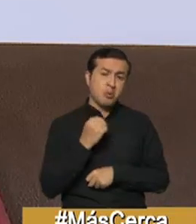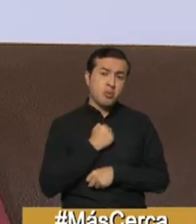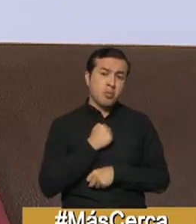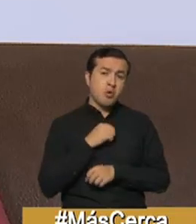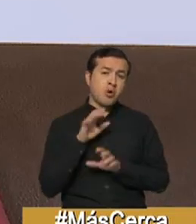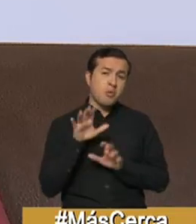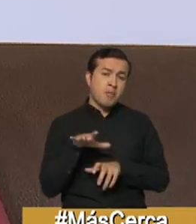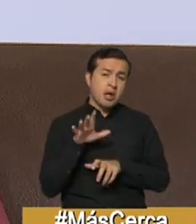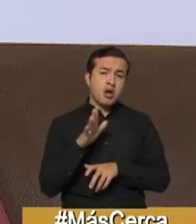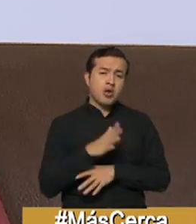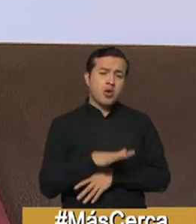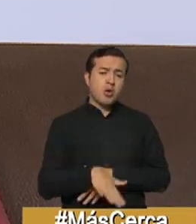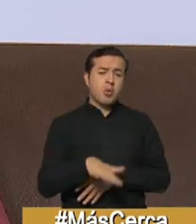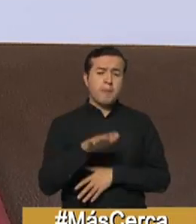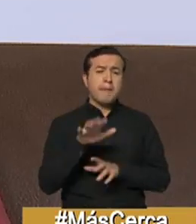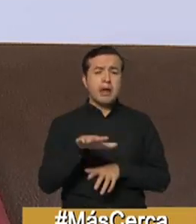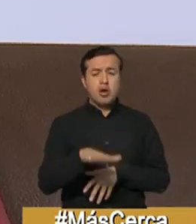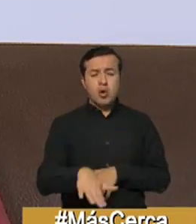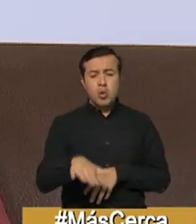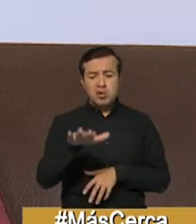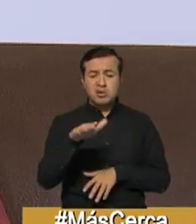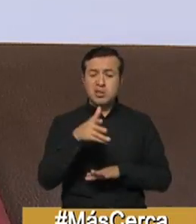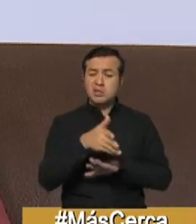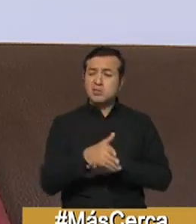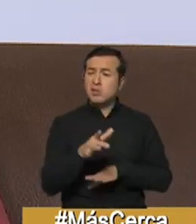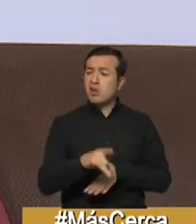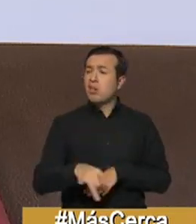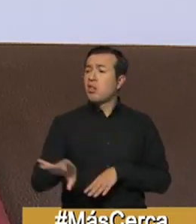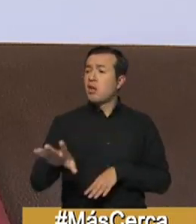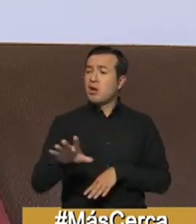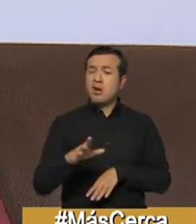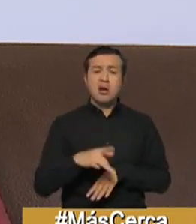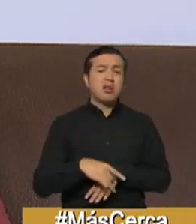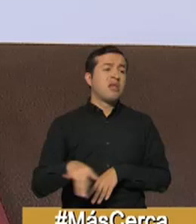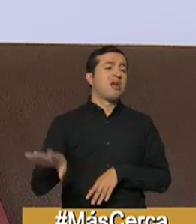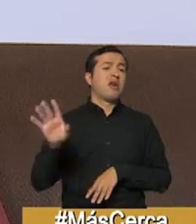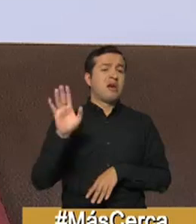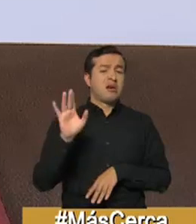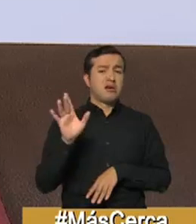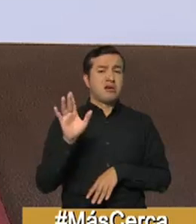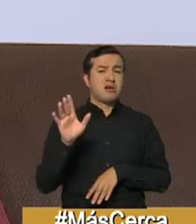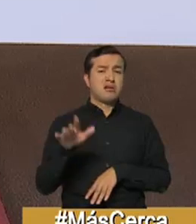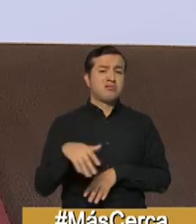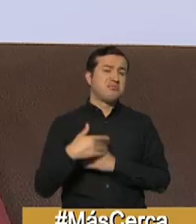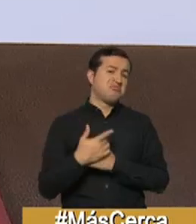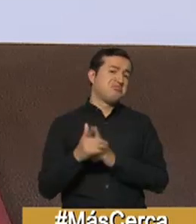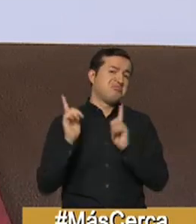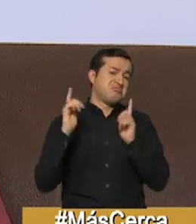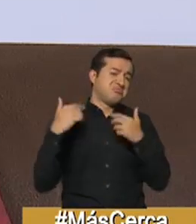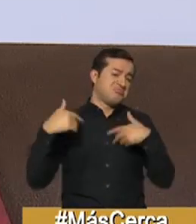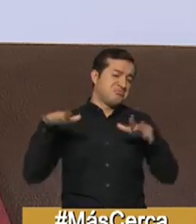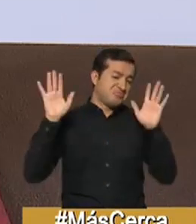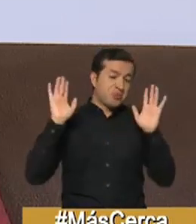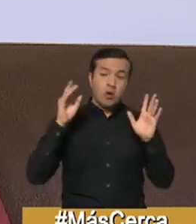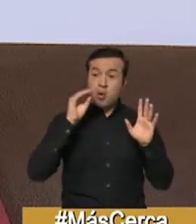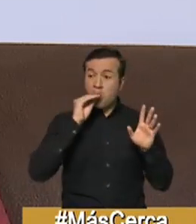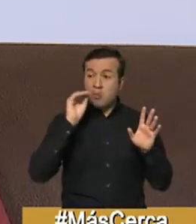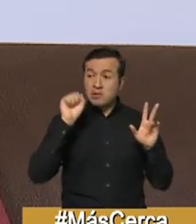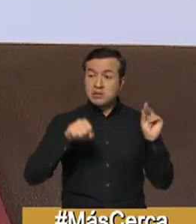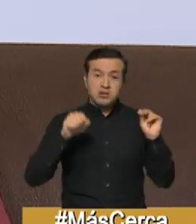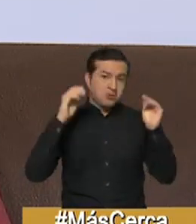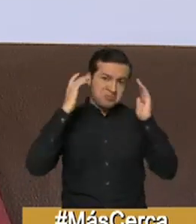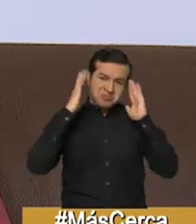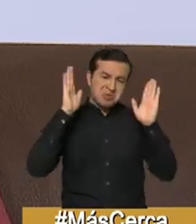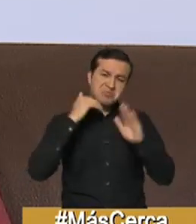perrito, haberle criado y después dejarle abandonado a la intemperie sin saber si es que va a comer o